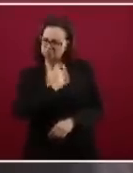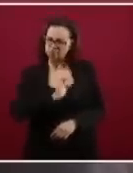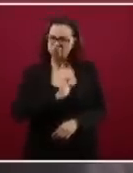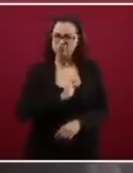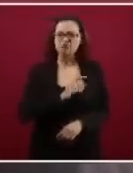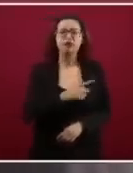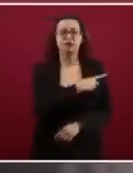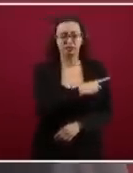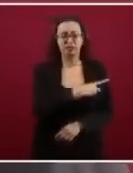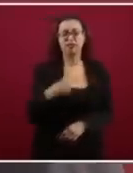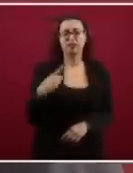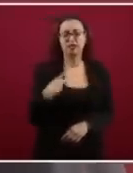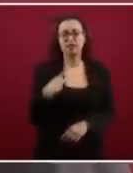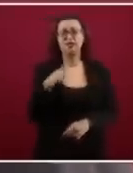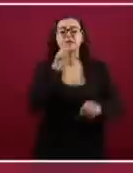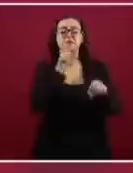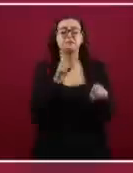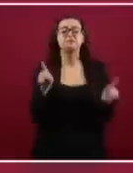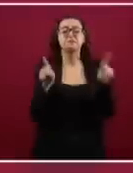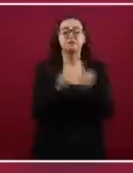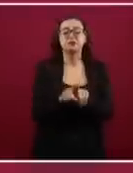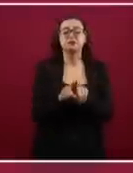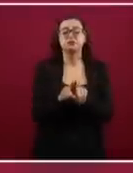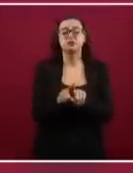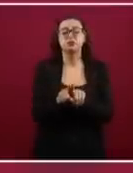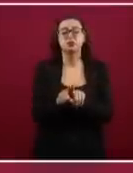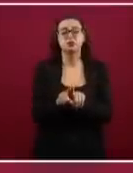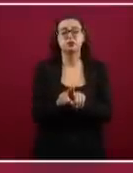también con el matiz de que